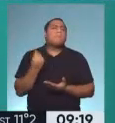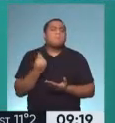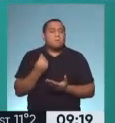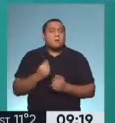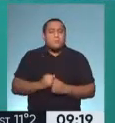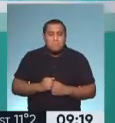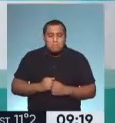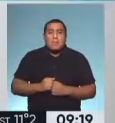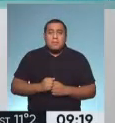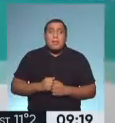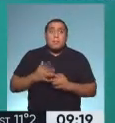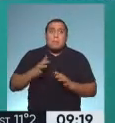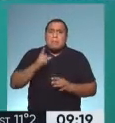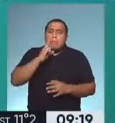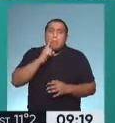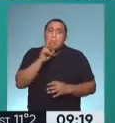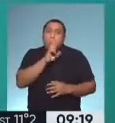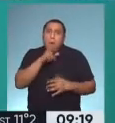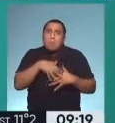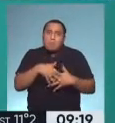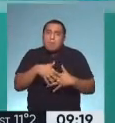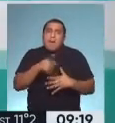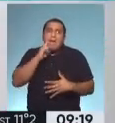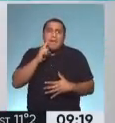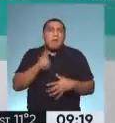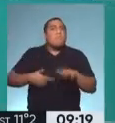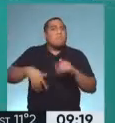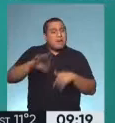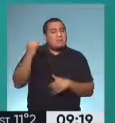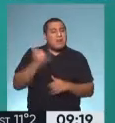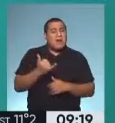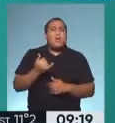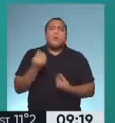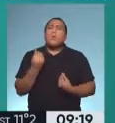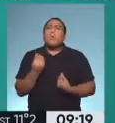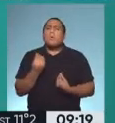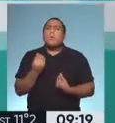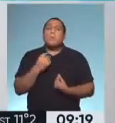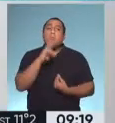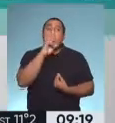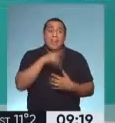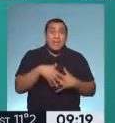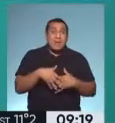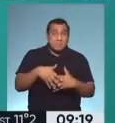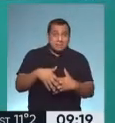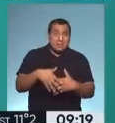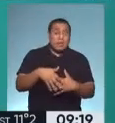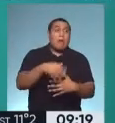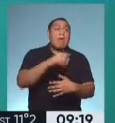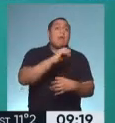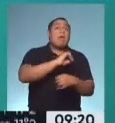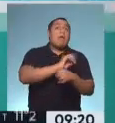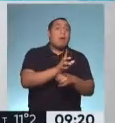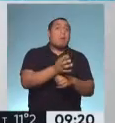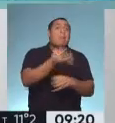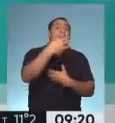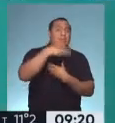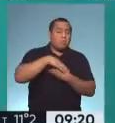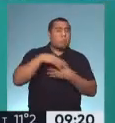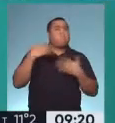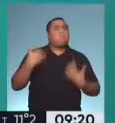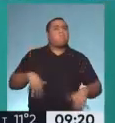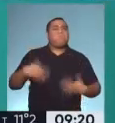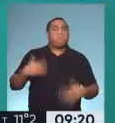de mayor riesgo en algunos casos cuando las mujeres embarazadas contraen esta enfermedad que de qué tipo